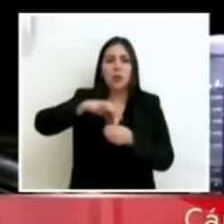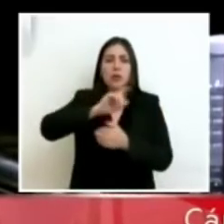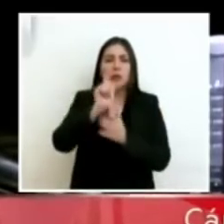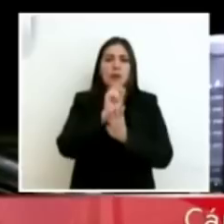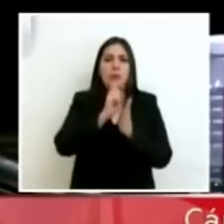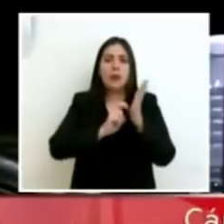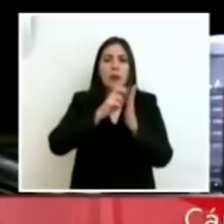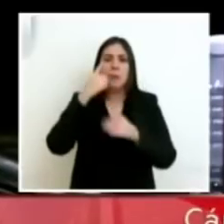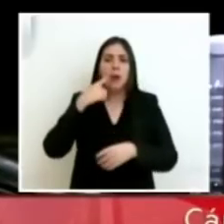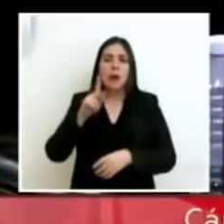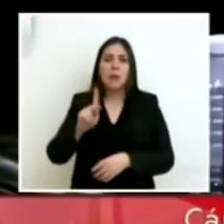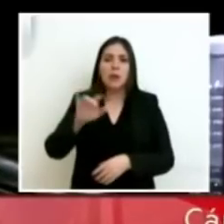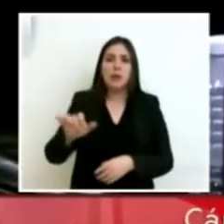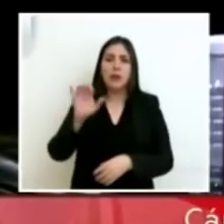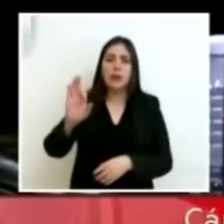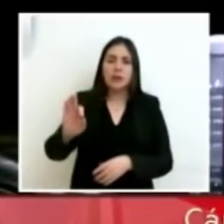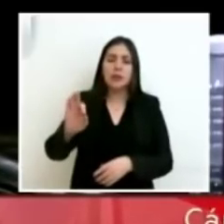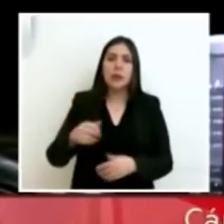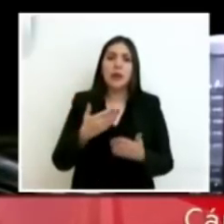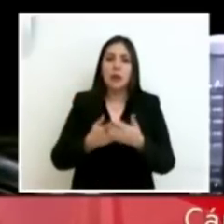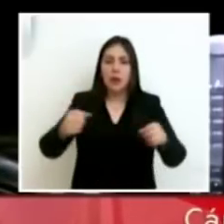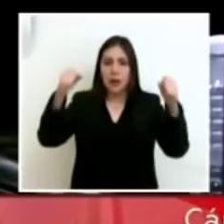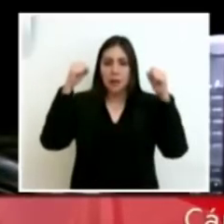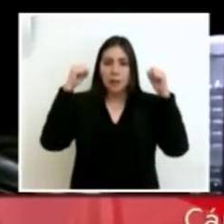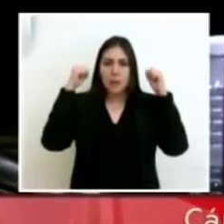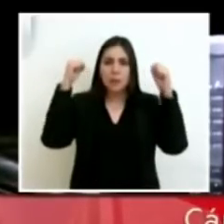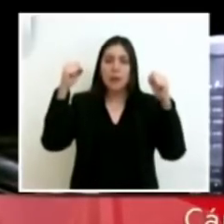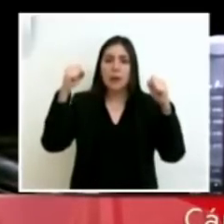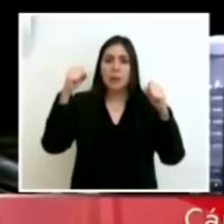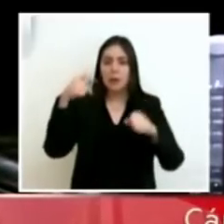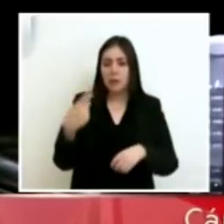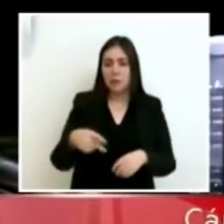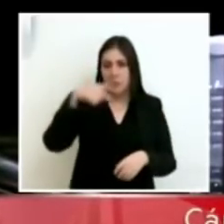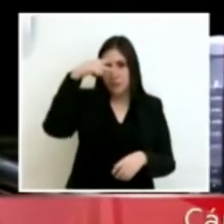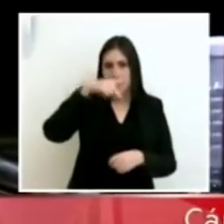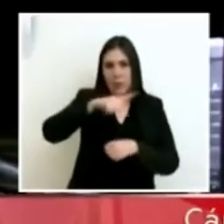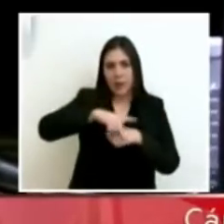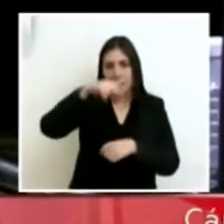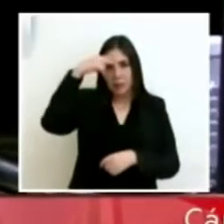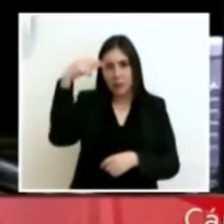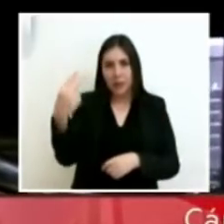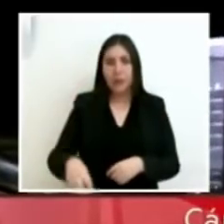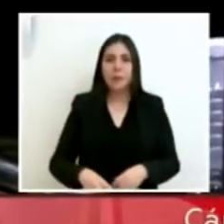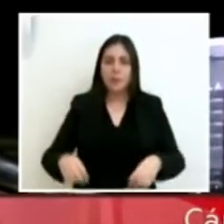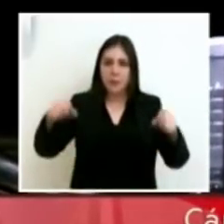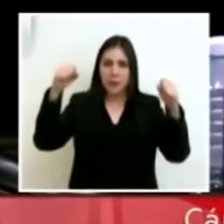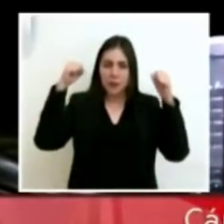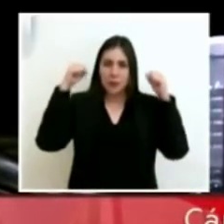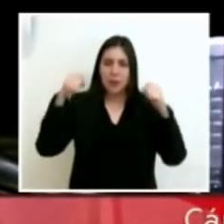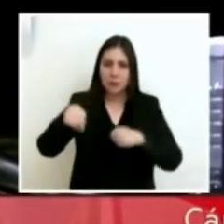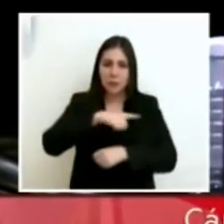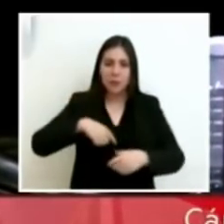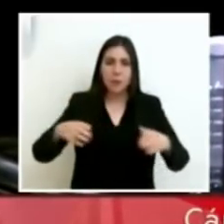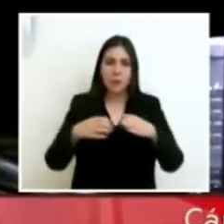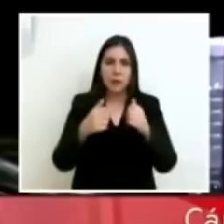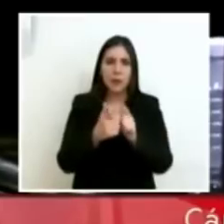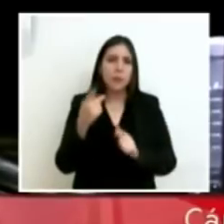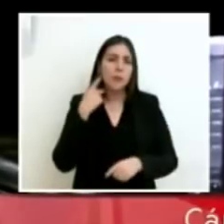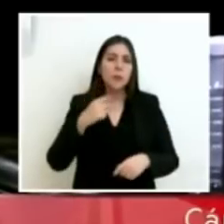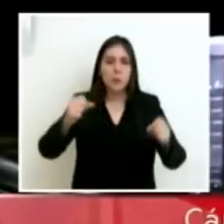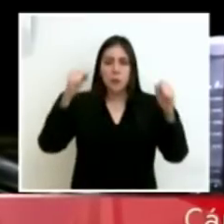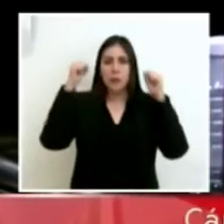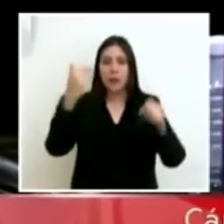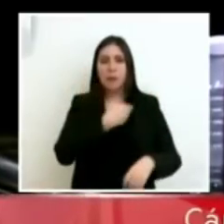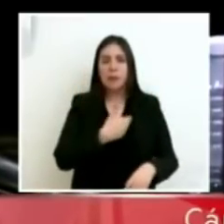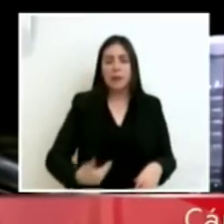de nuestro país, el Poder Judicial. ¡Que viva el glorioso país de México! ¡Viva nuestro movimiento! ¡Viva el presidente